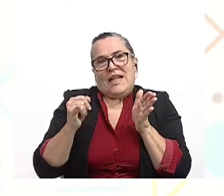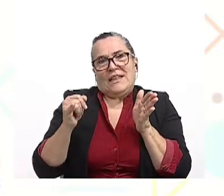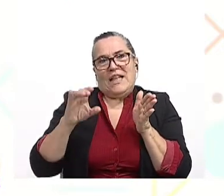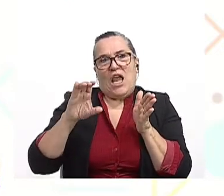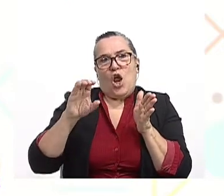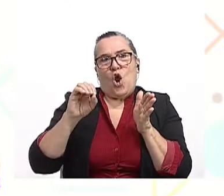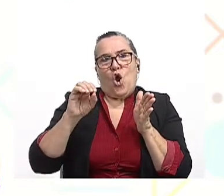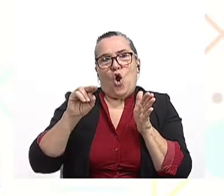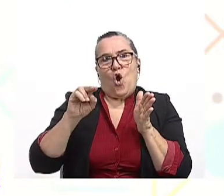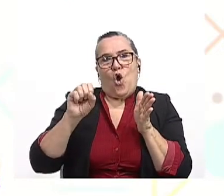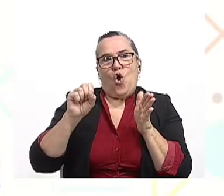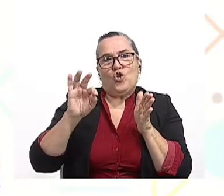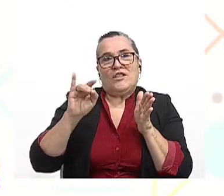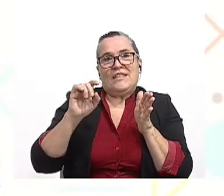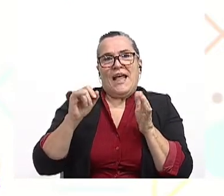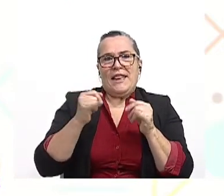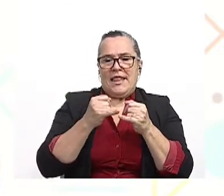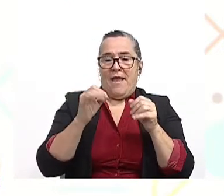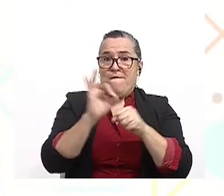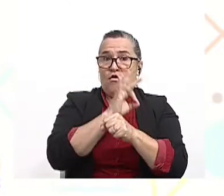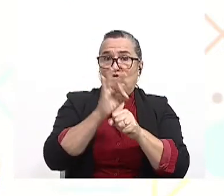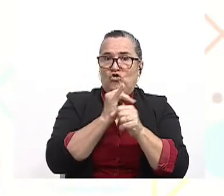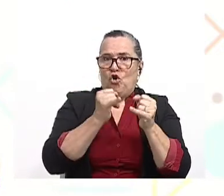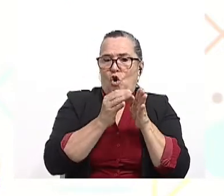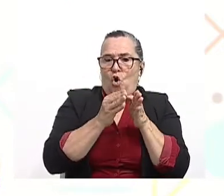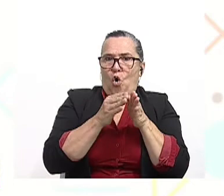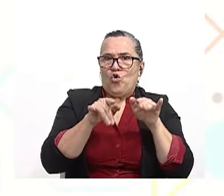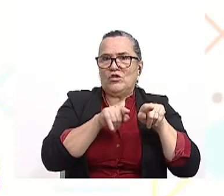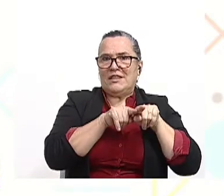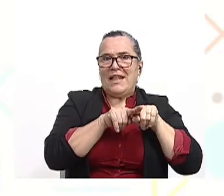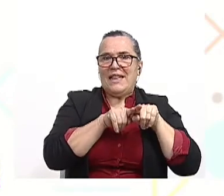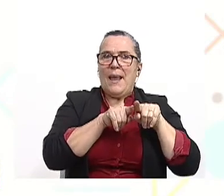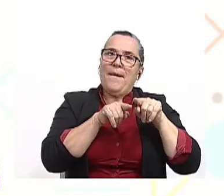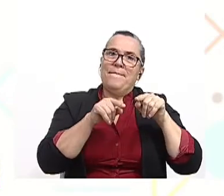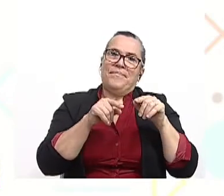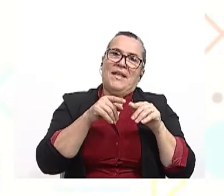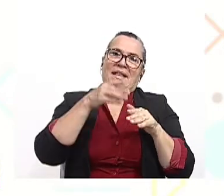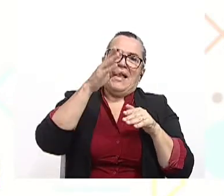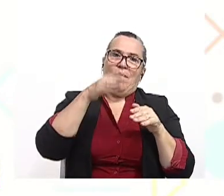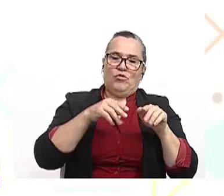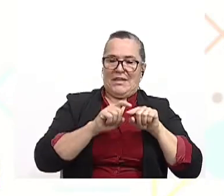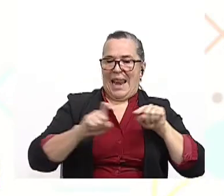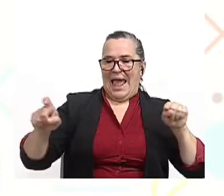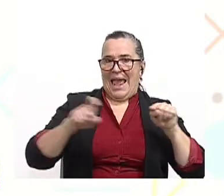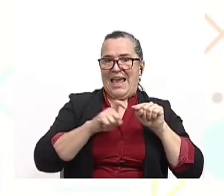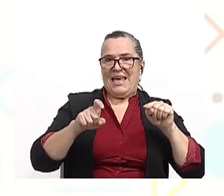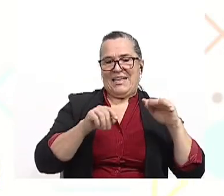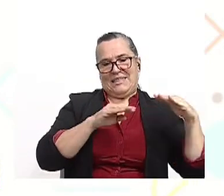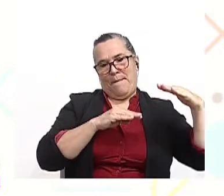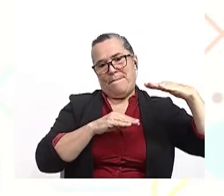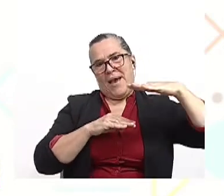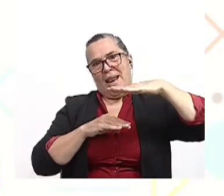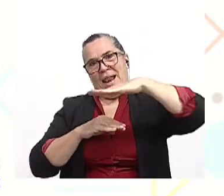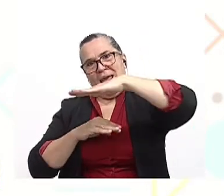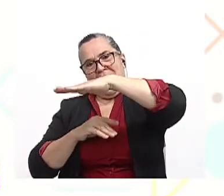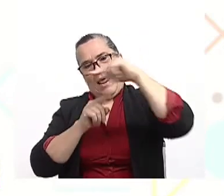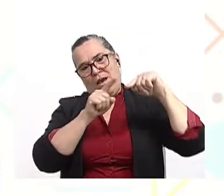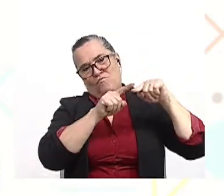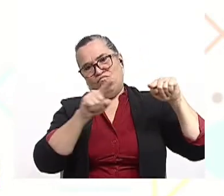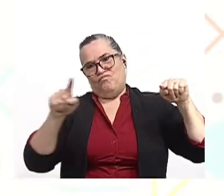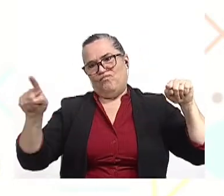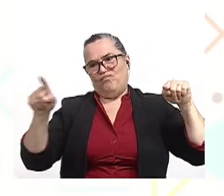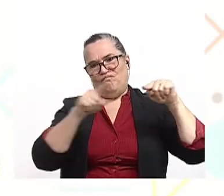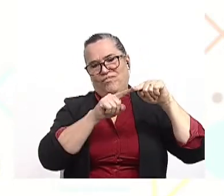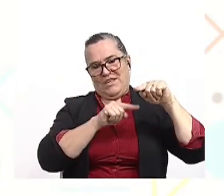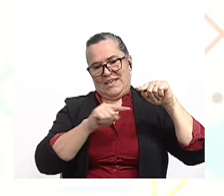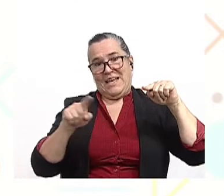una función constante? Muy bien, es paralela, es una paralela al eje X, es una función horizontal. Observen que esta recta es y igual